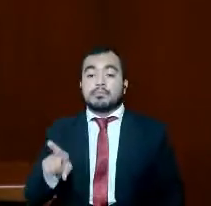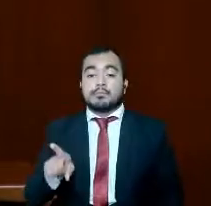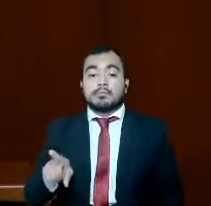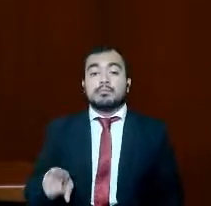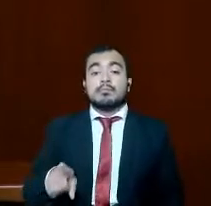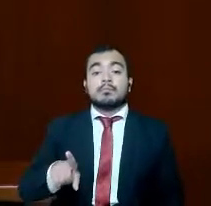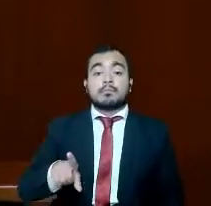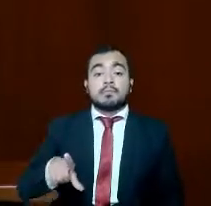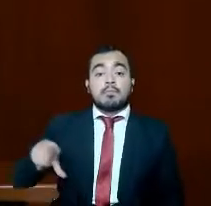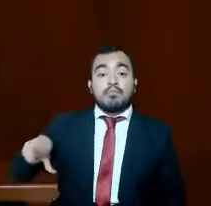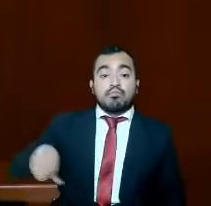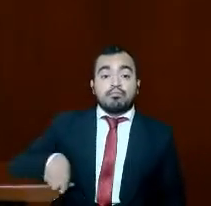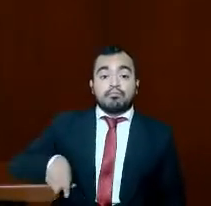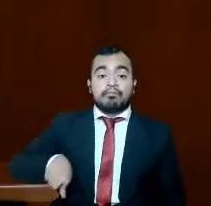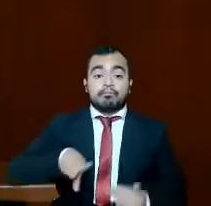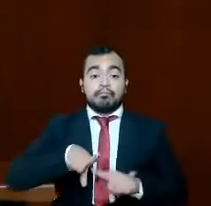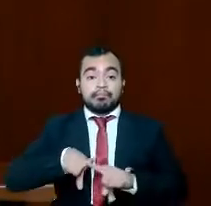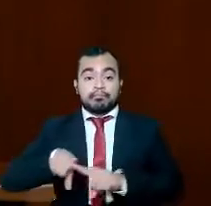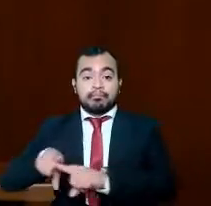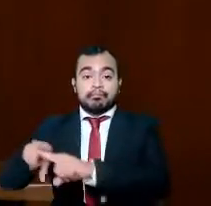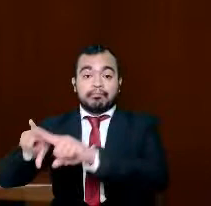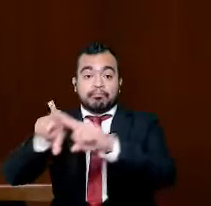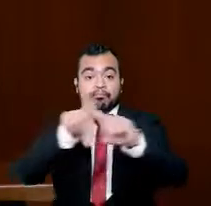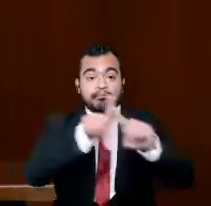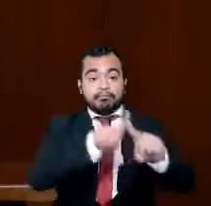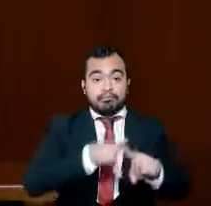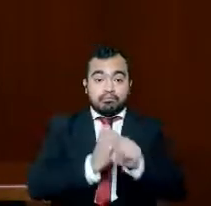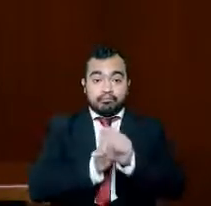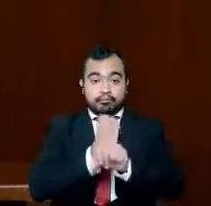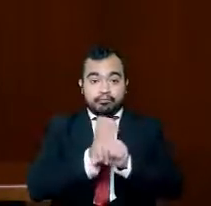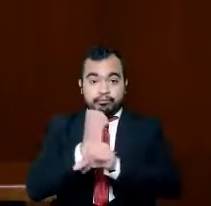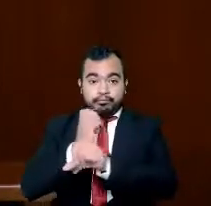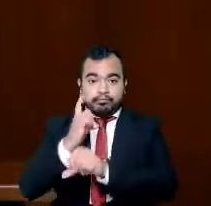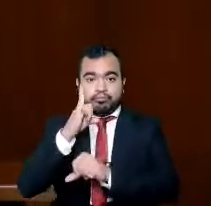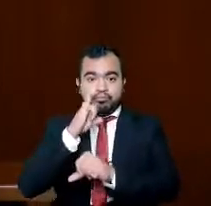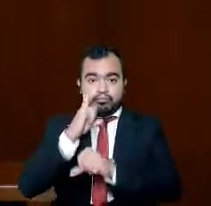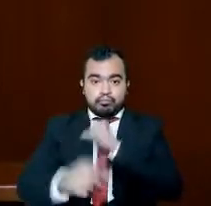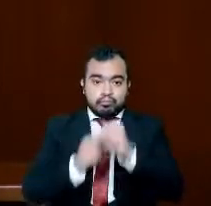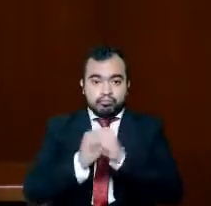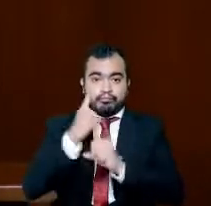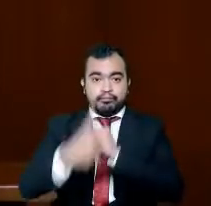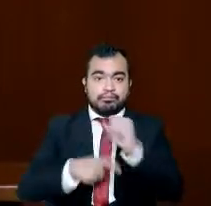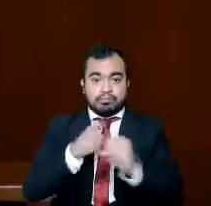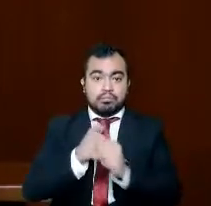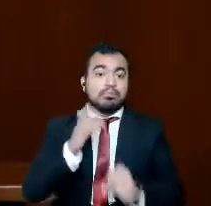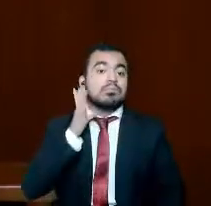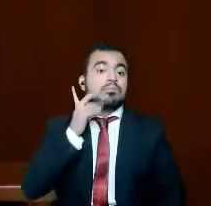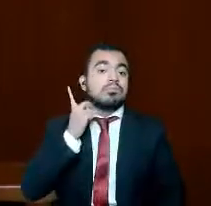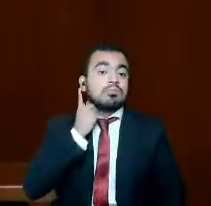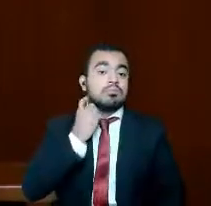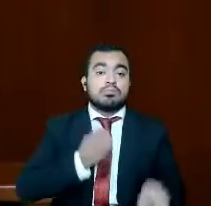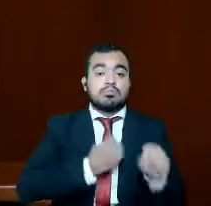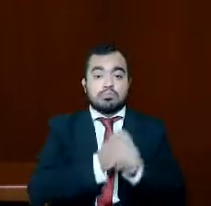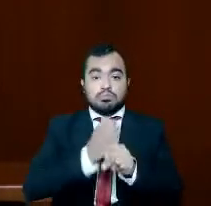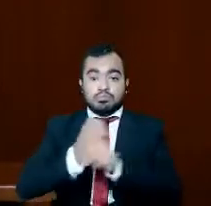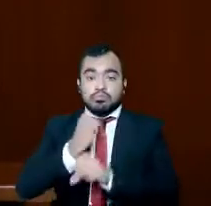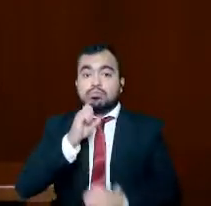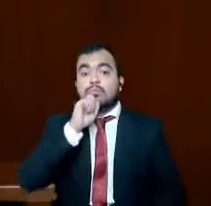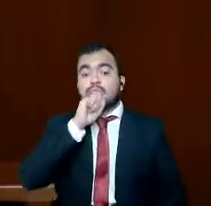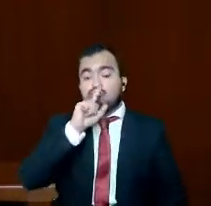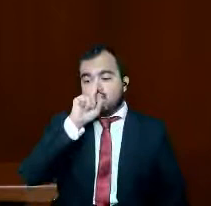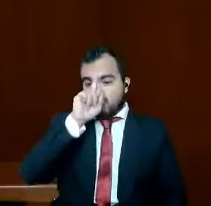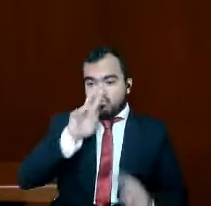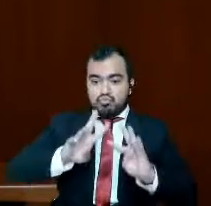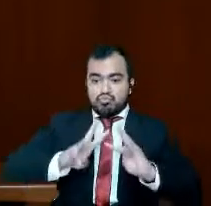entidades federativas remitirán anualmente a las correspondientes legislaturas locales y al Consejo Nacional de Seguridad